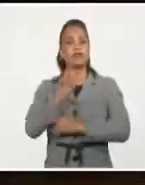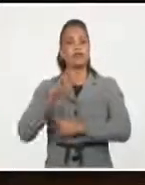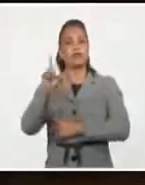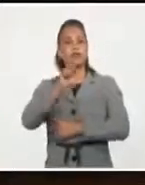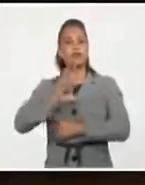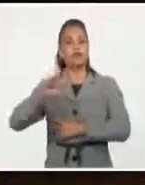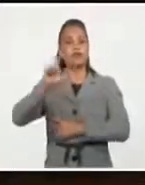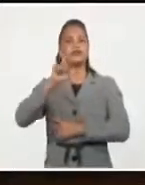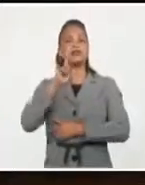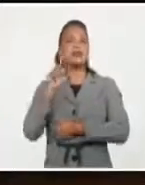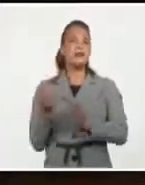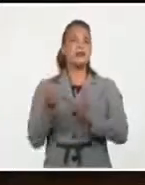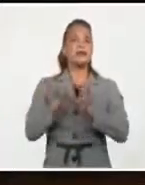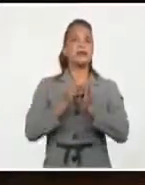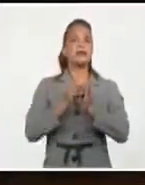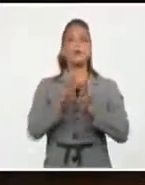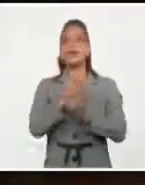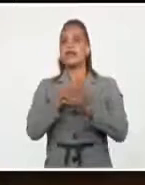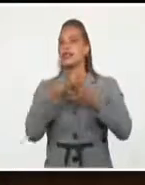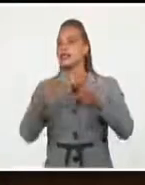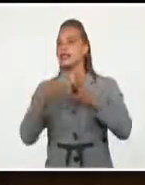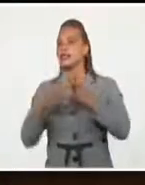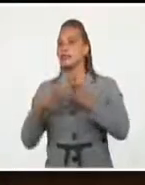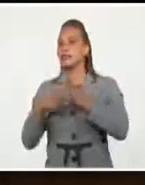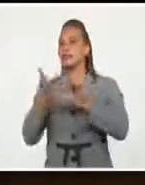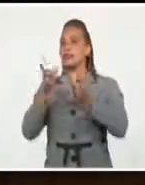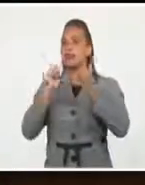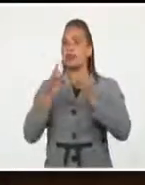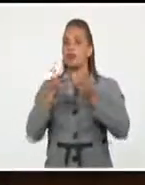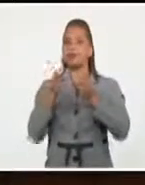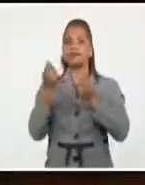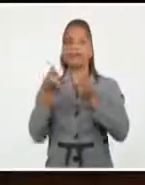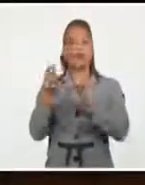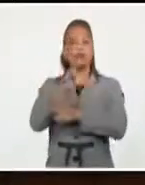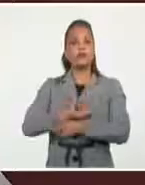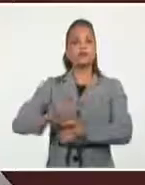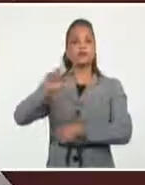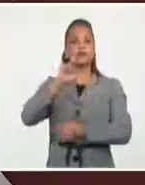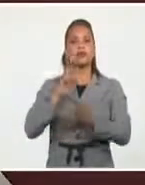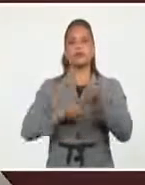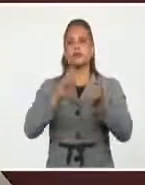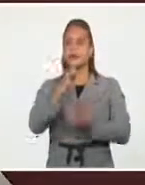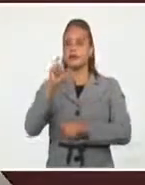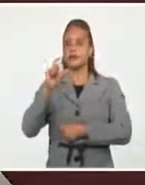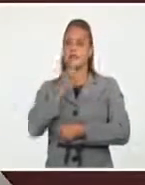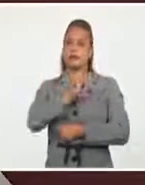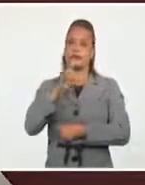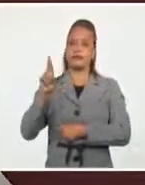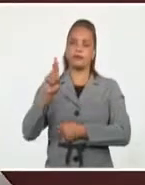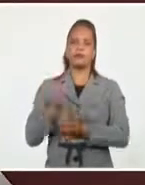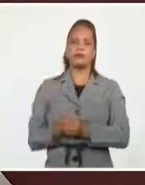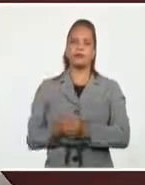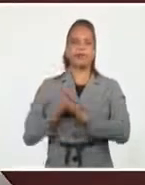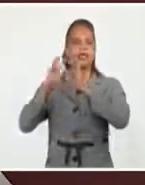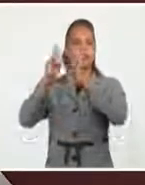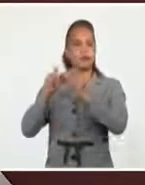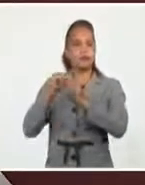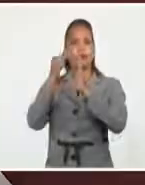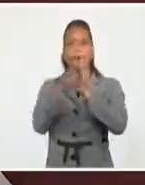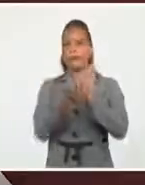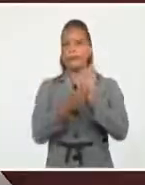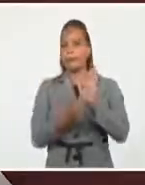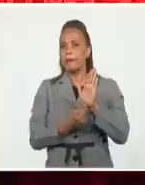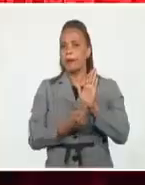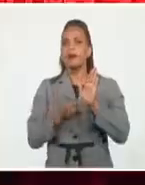hasta la implementación de los lineamientos de la política económica y social del partido y la revolución. Los resultados en el orden económico y